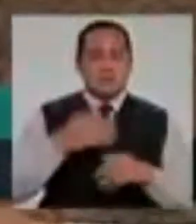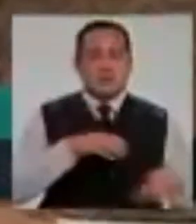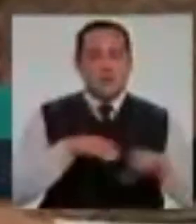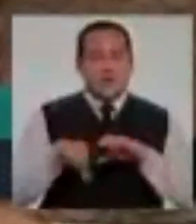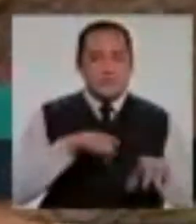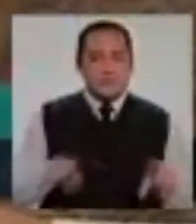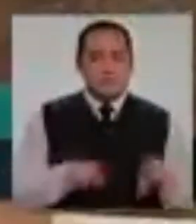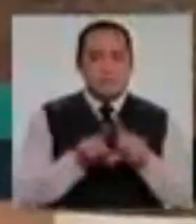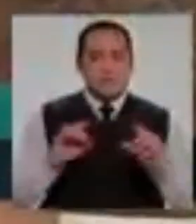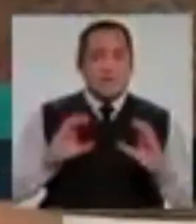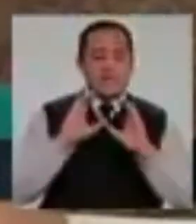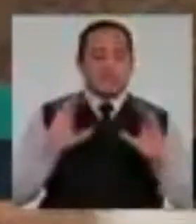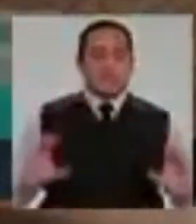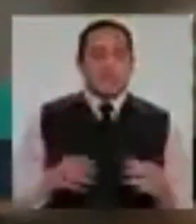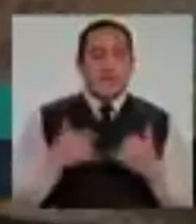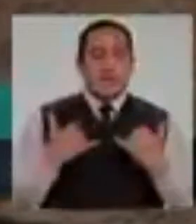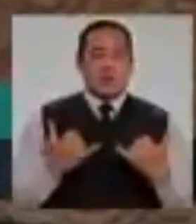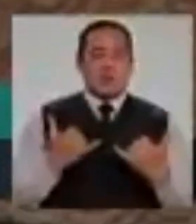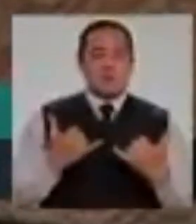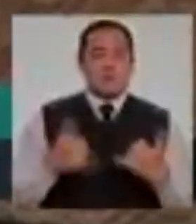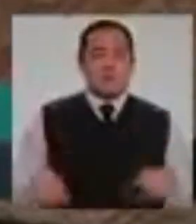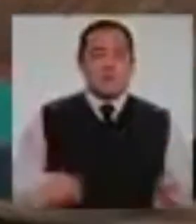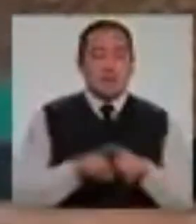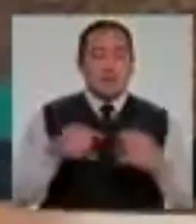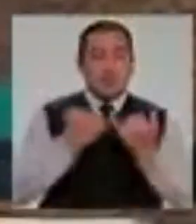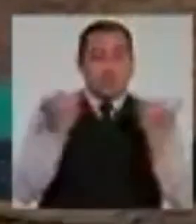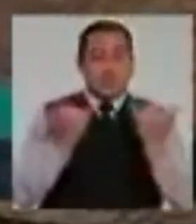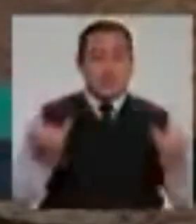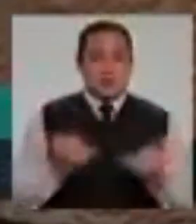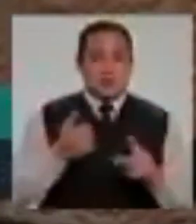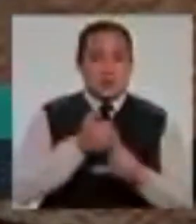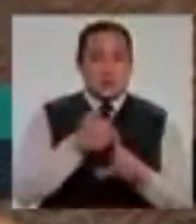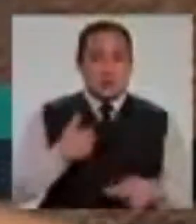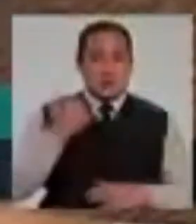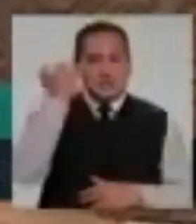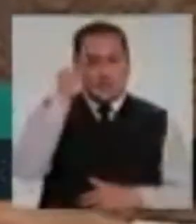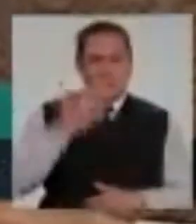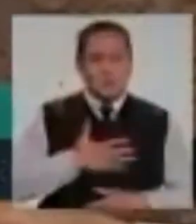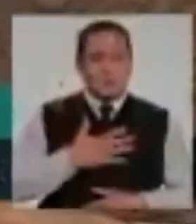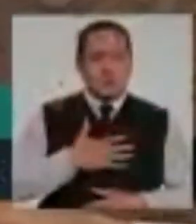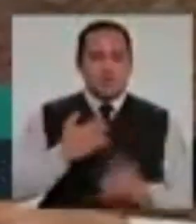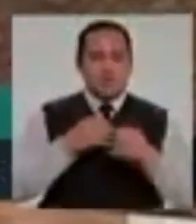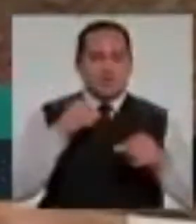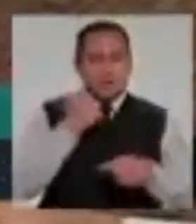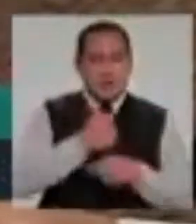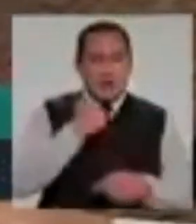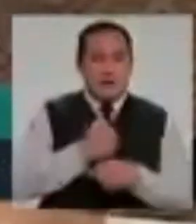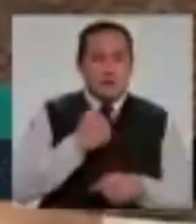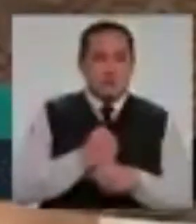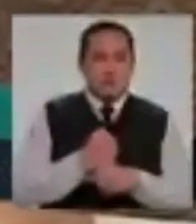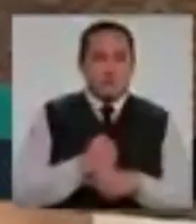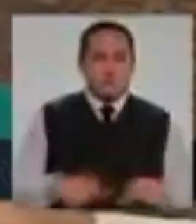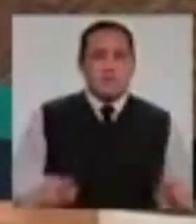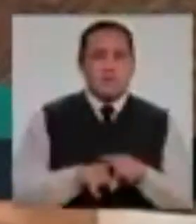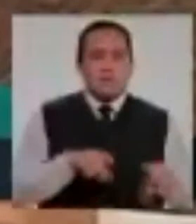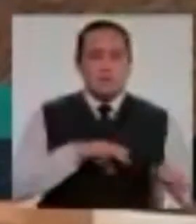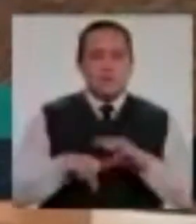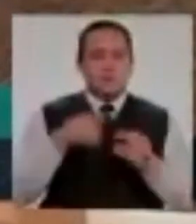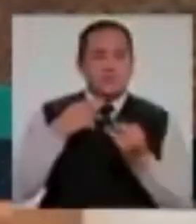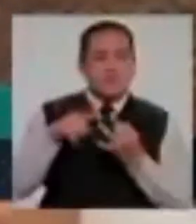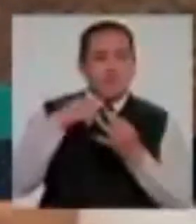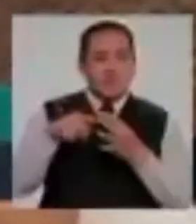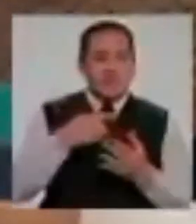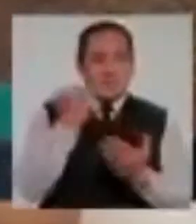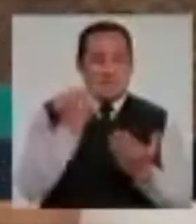lo hacemos de la ciudad ahora. ¿Y los diseños ustedes mismos lo inventan? Sí, nosotros mismos lo hacemos, esos diseños. Lo hacemos